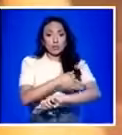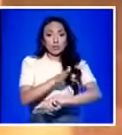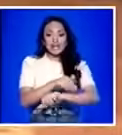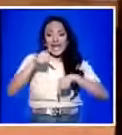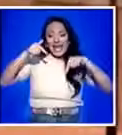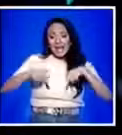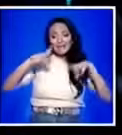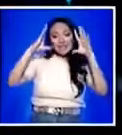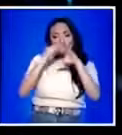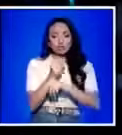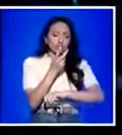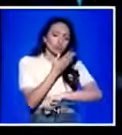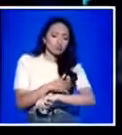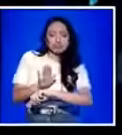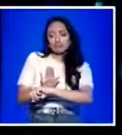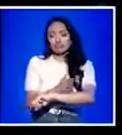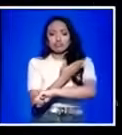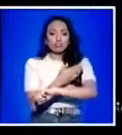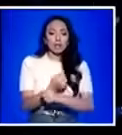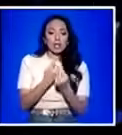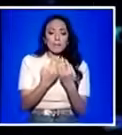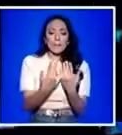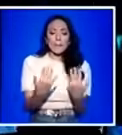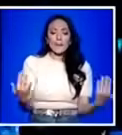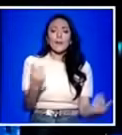cumbia habrá más de 1,000 velas.